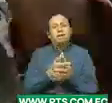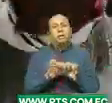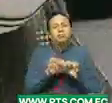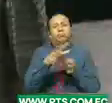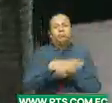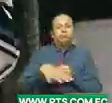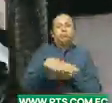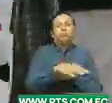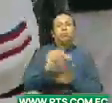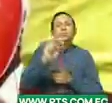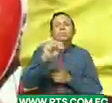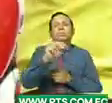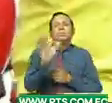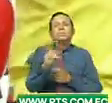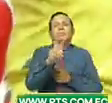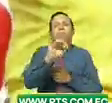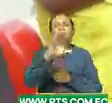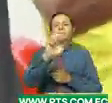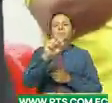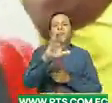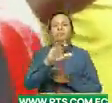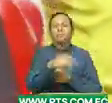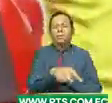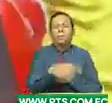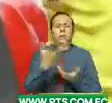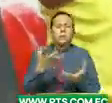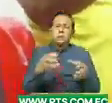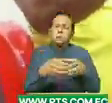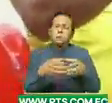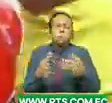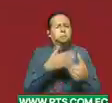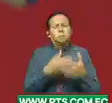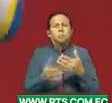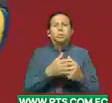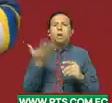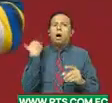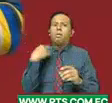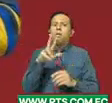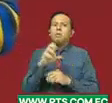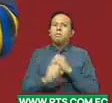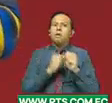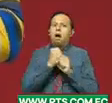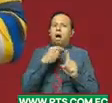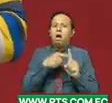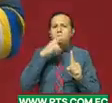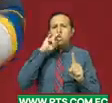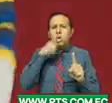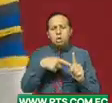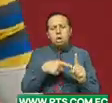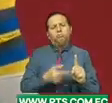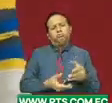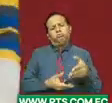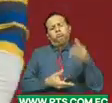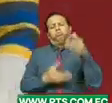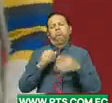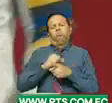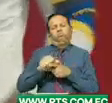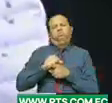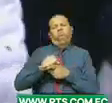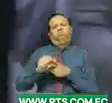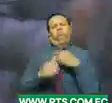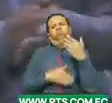de Pusir. Para ella no ha sido fácil llegar hasta este punto. Deportista desde los 13 años, que ahora vio cristalizados sus sueños en las Olimpiadas en